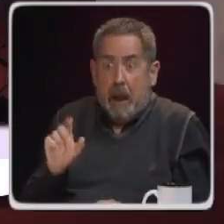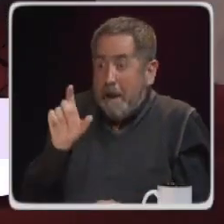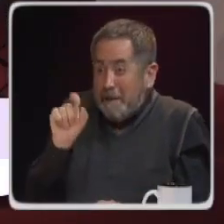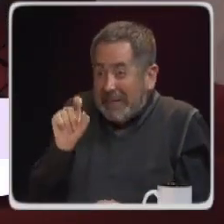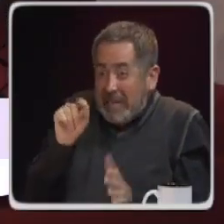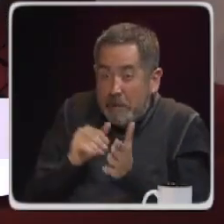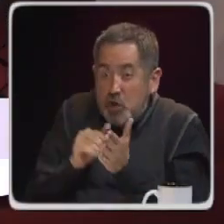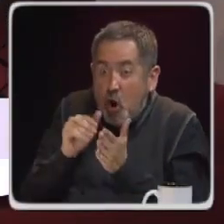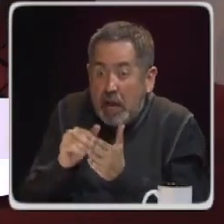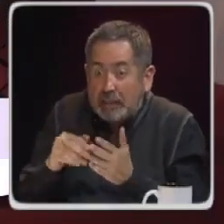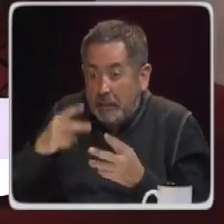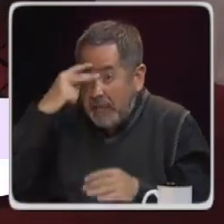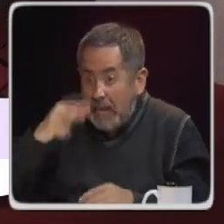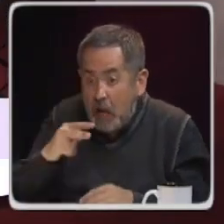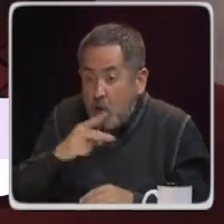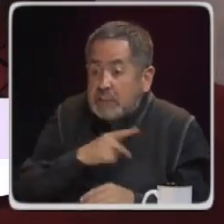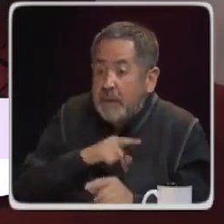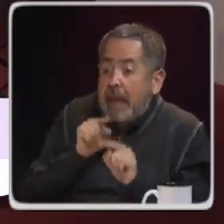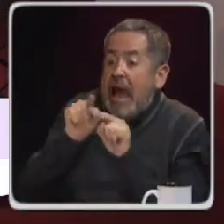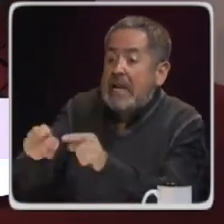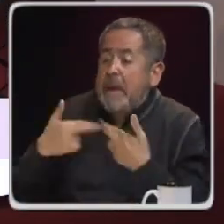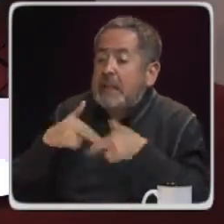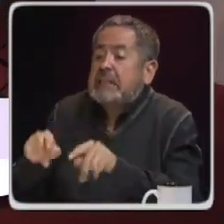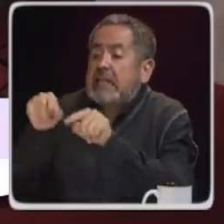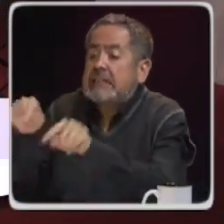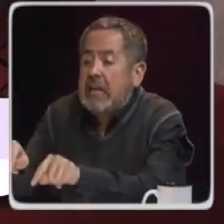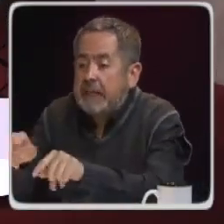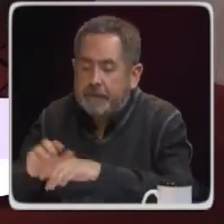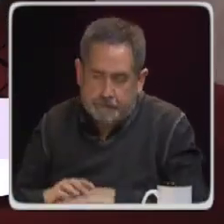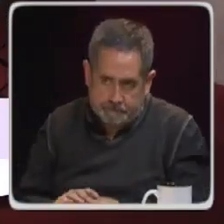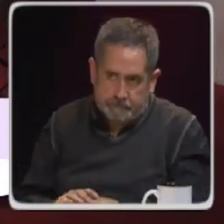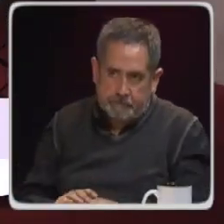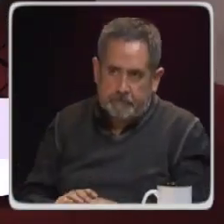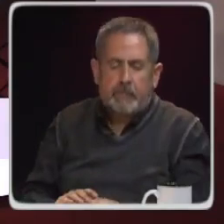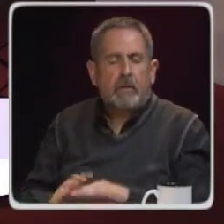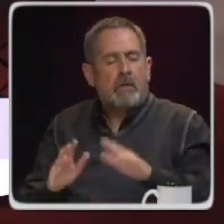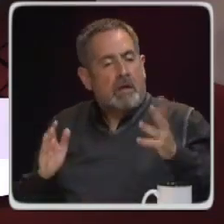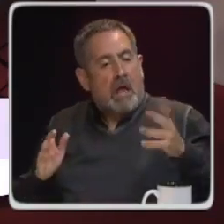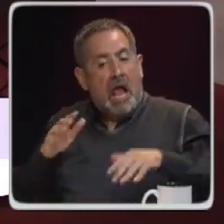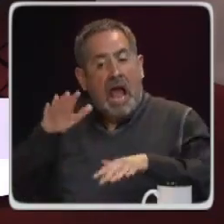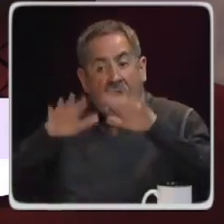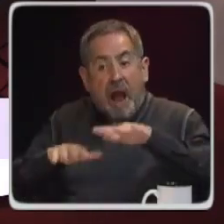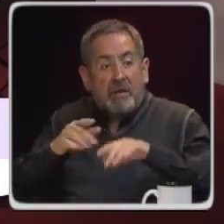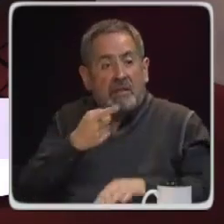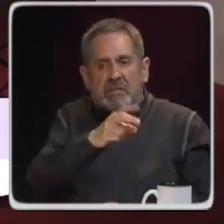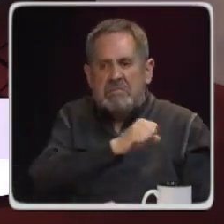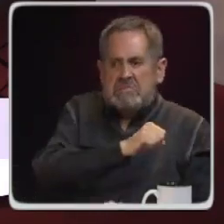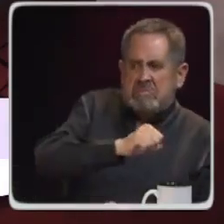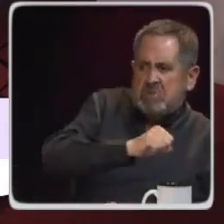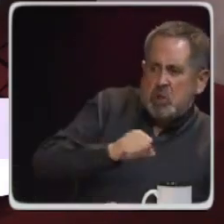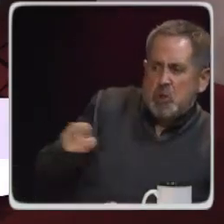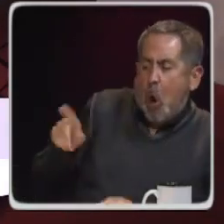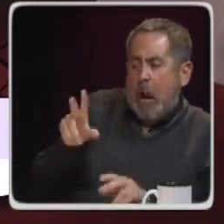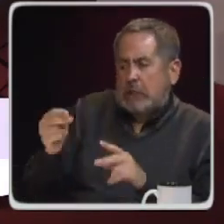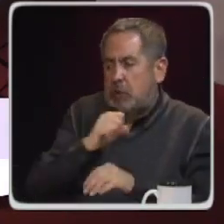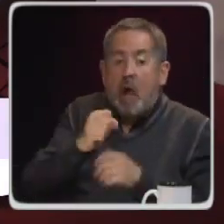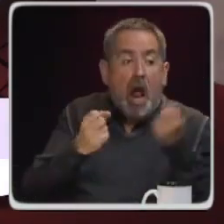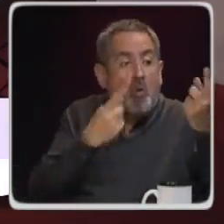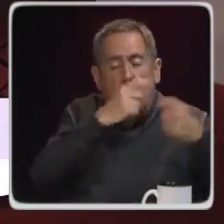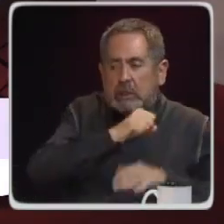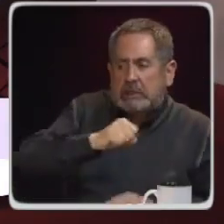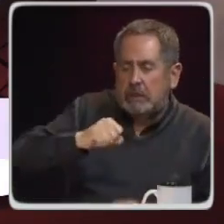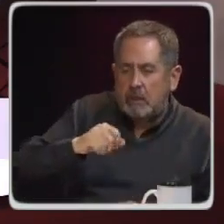esto ya no se utilizaba. Después se utilizó este tipo de teléfono, luego cambió a este tipo de teléfono, porque el tiempo según la situación visual va cambiando,